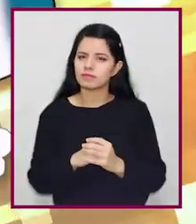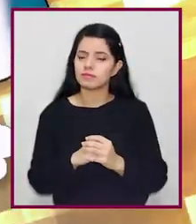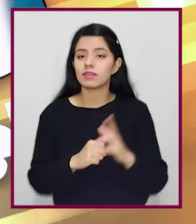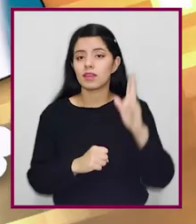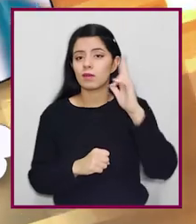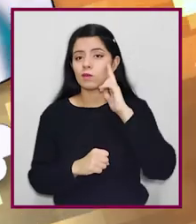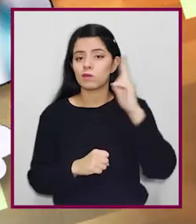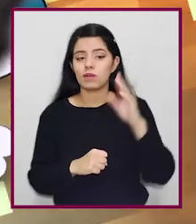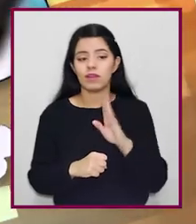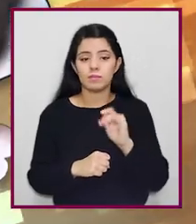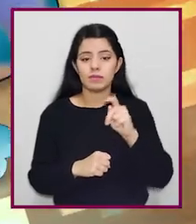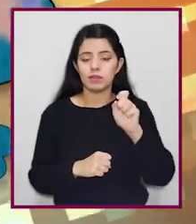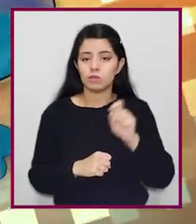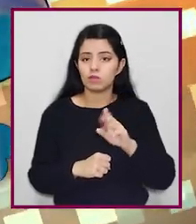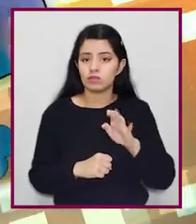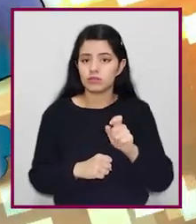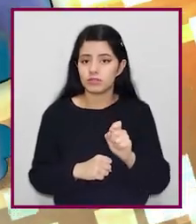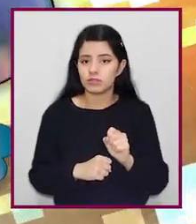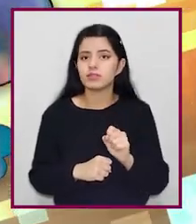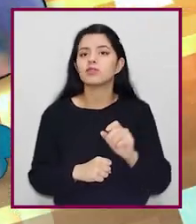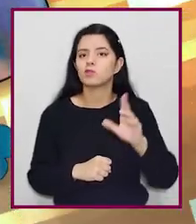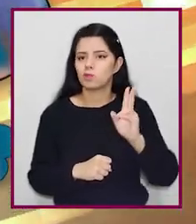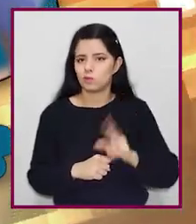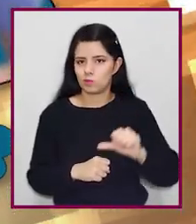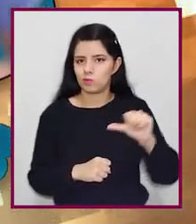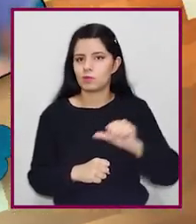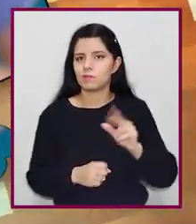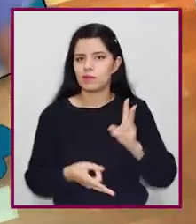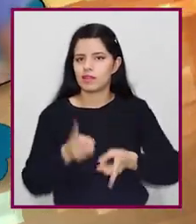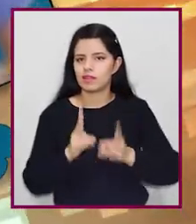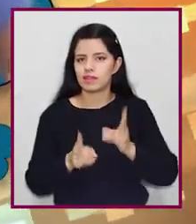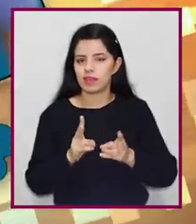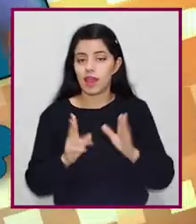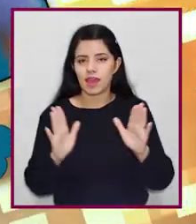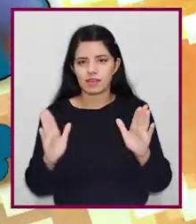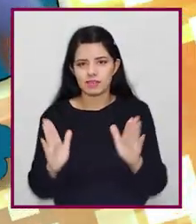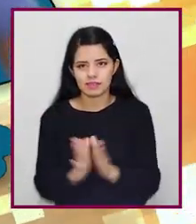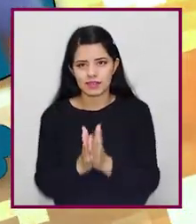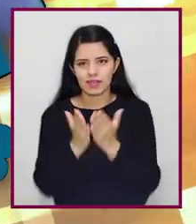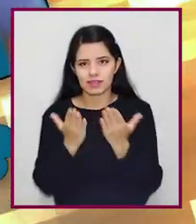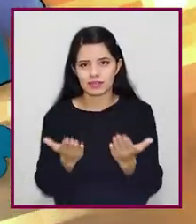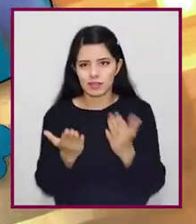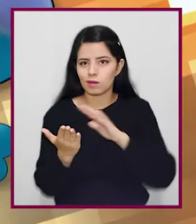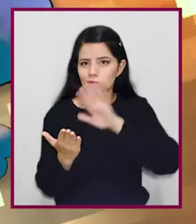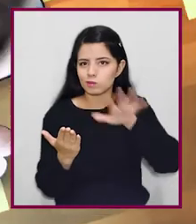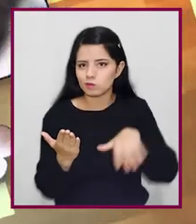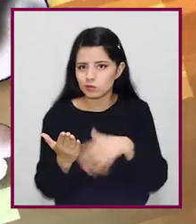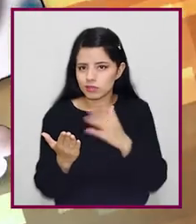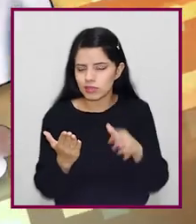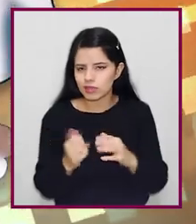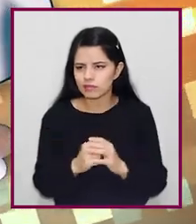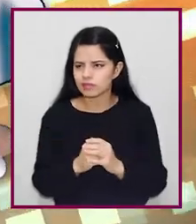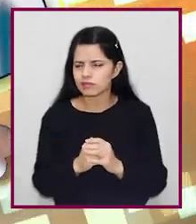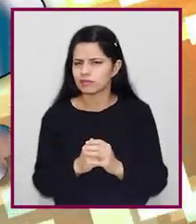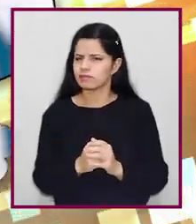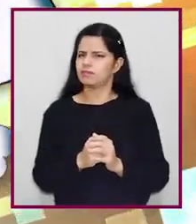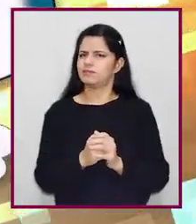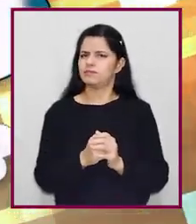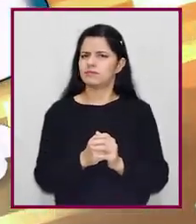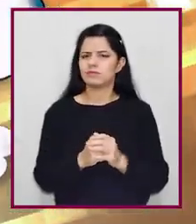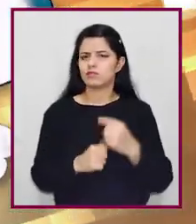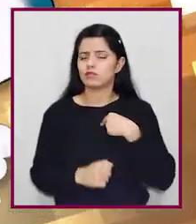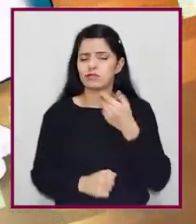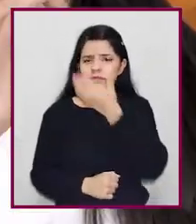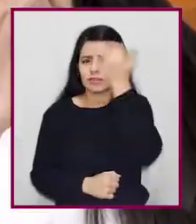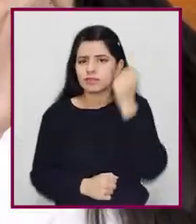Hola, Beatboxers, ¿qué hay? Hoy vamos a hablar de qué son los directorios de búsqueda. Ah, caray. No sé